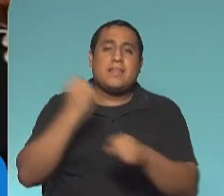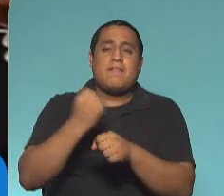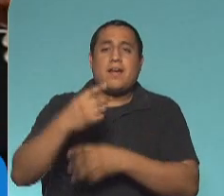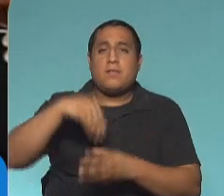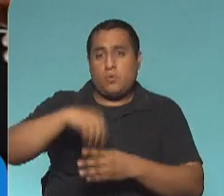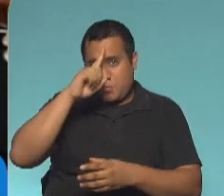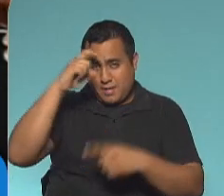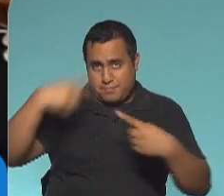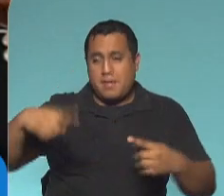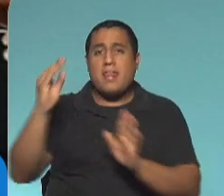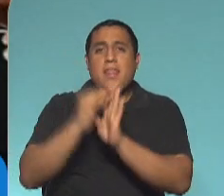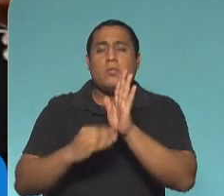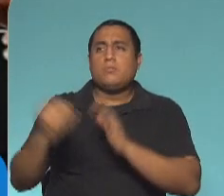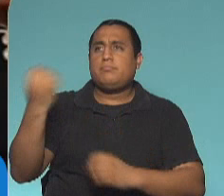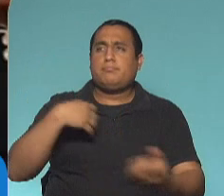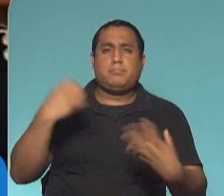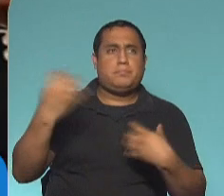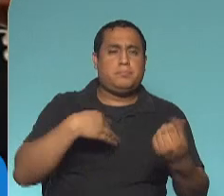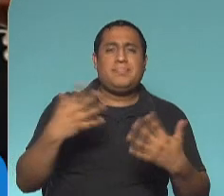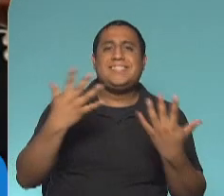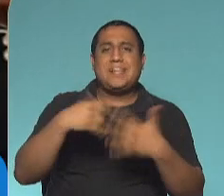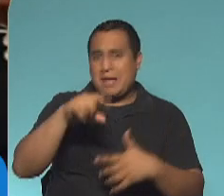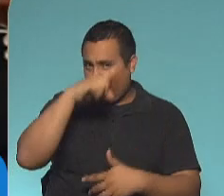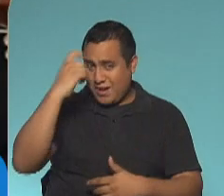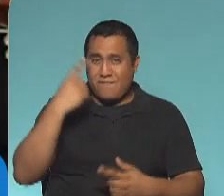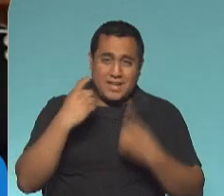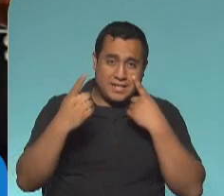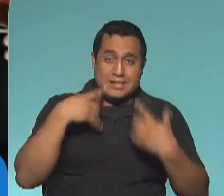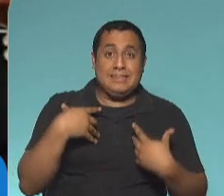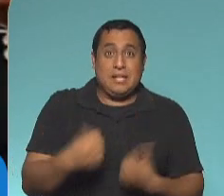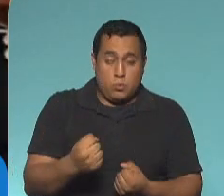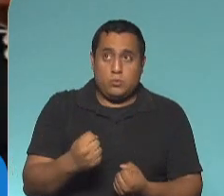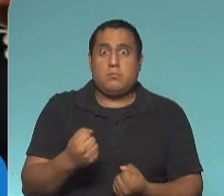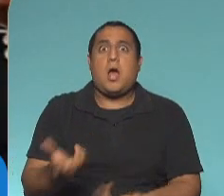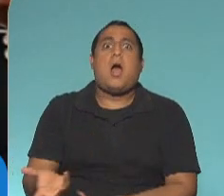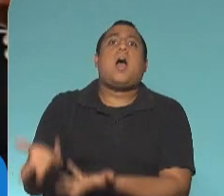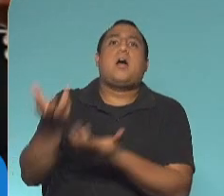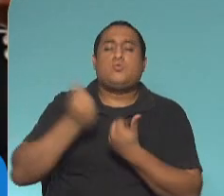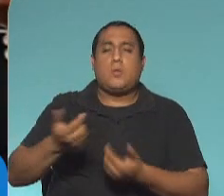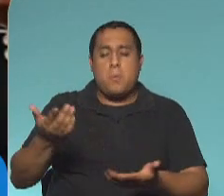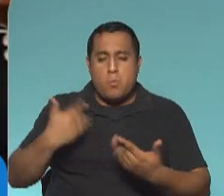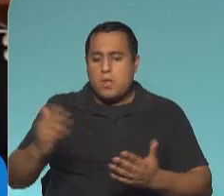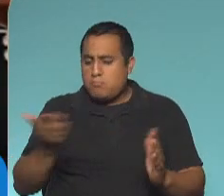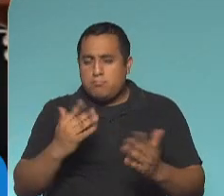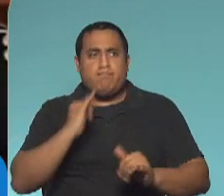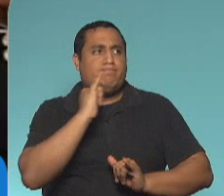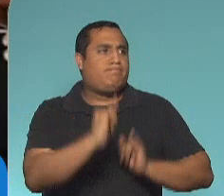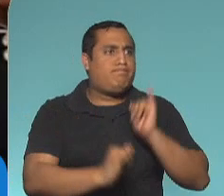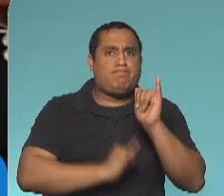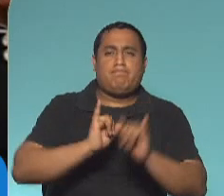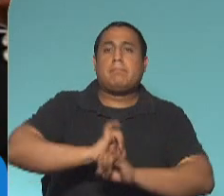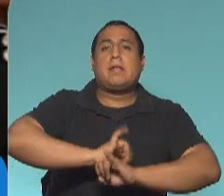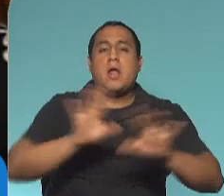la remisión de datos a través del Sistema Nacional de Vigilancia en Salud que nos permite comunicar con transparencia y